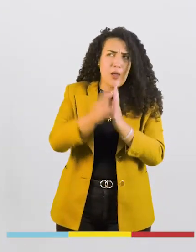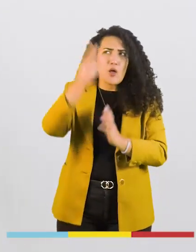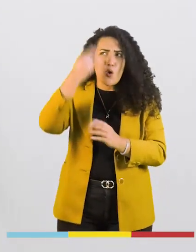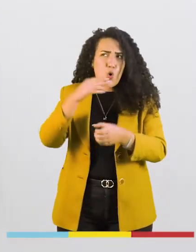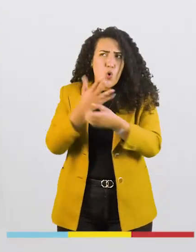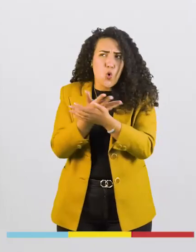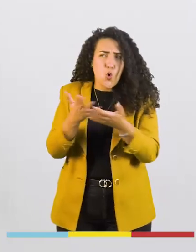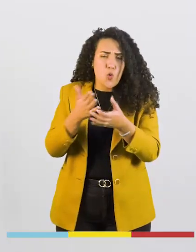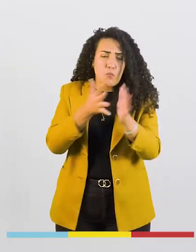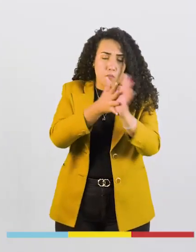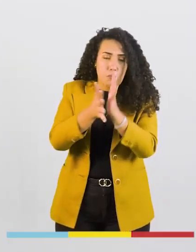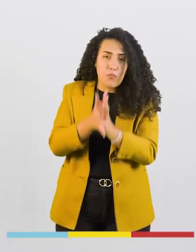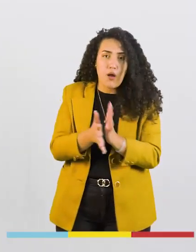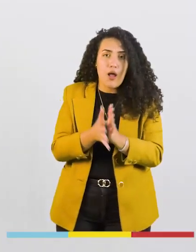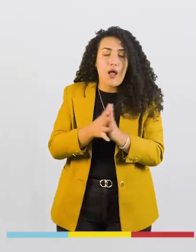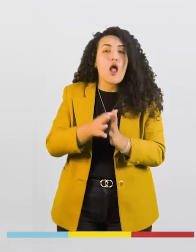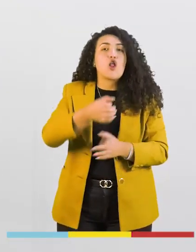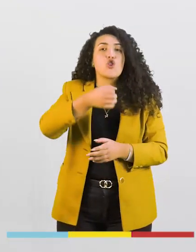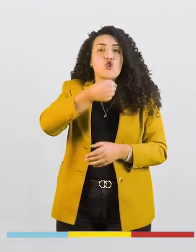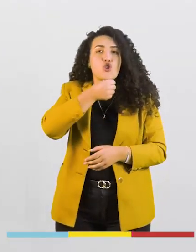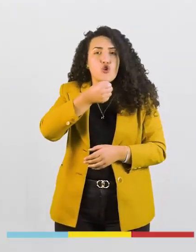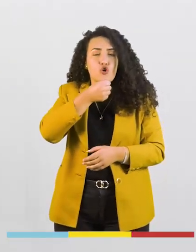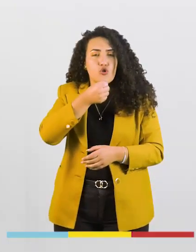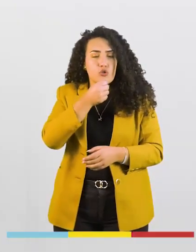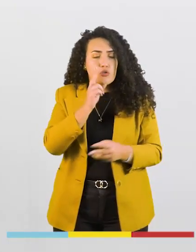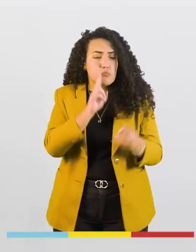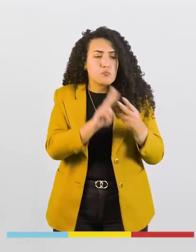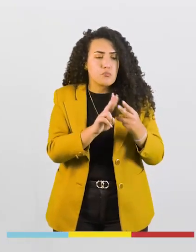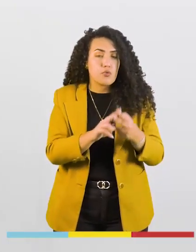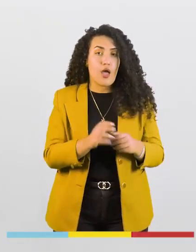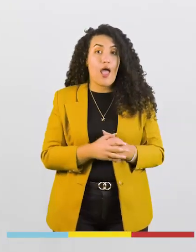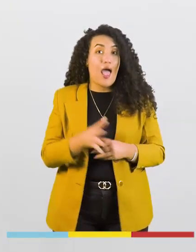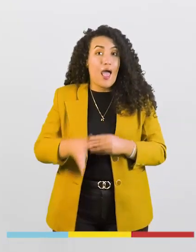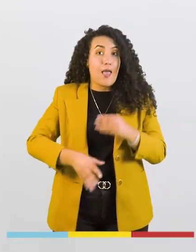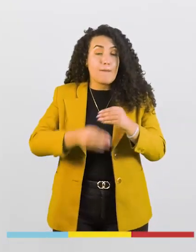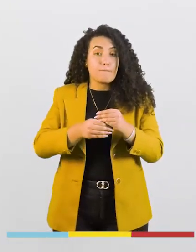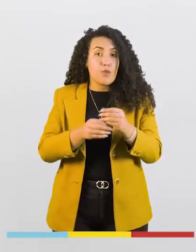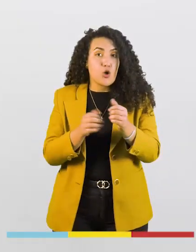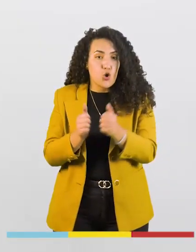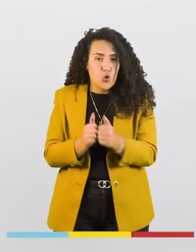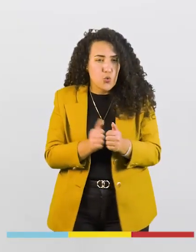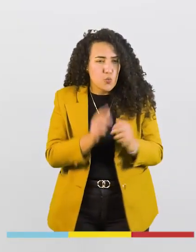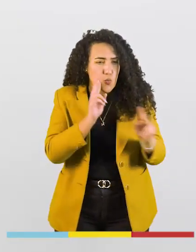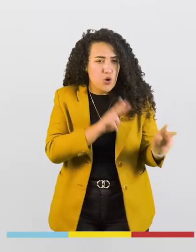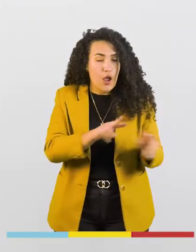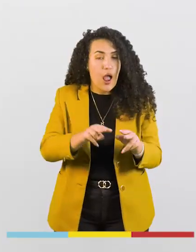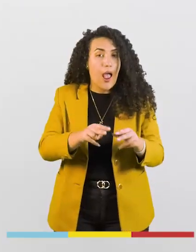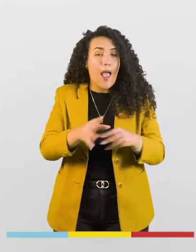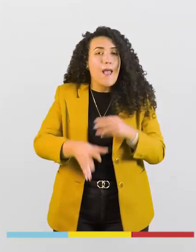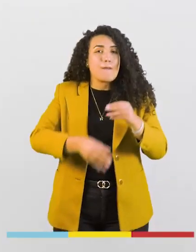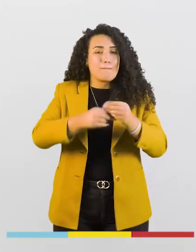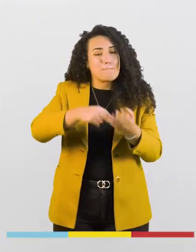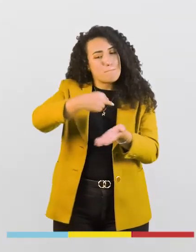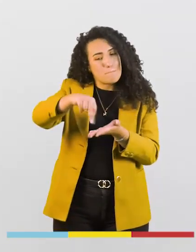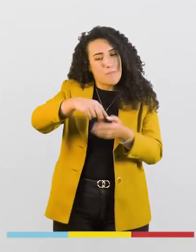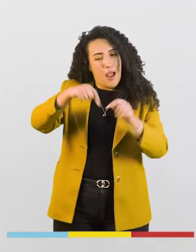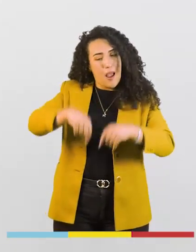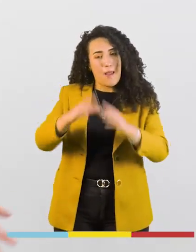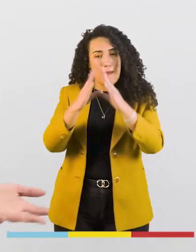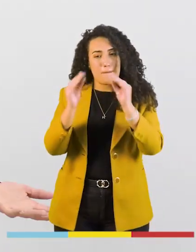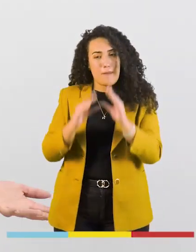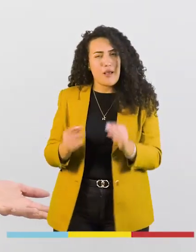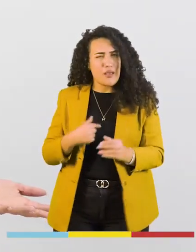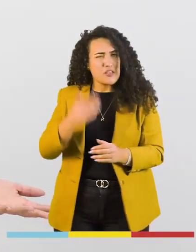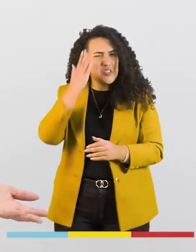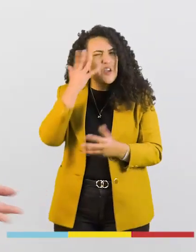vivencias, mostrar sus emprendimientos, estar actualizados de todas las noticias y además contar con una compañía permanente e incluso bailar